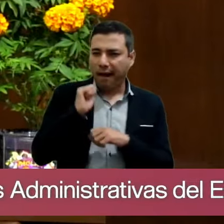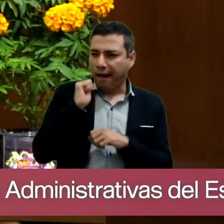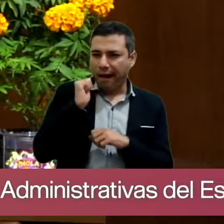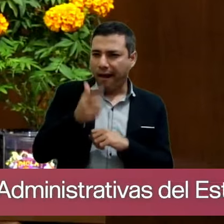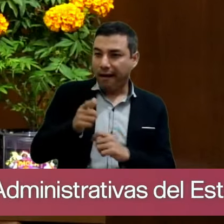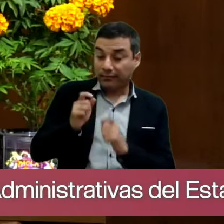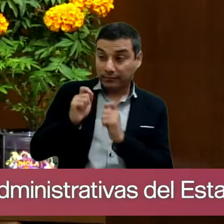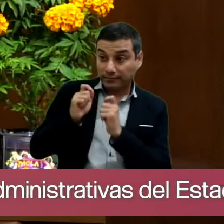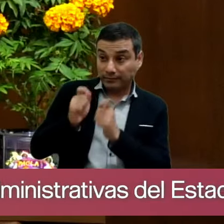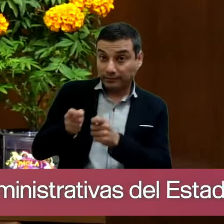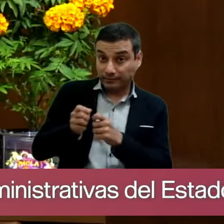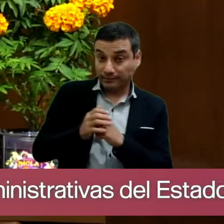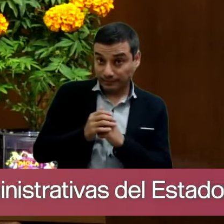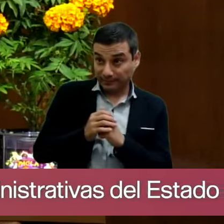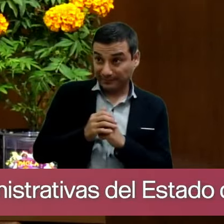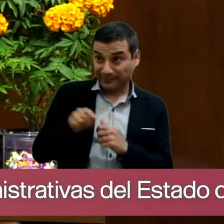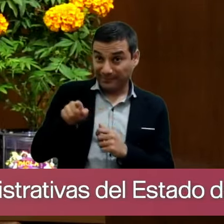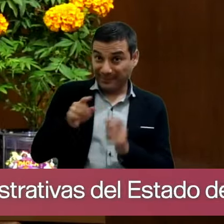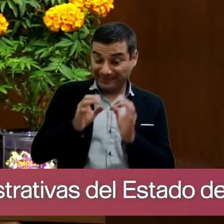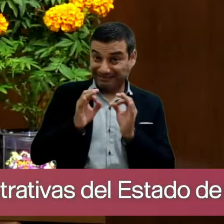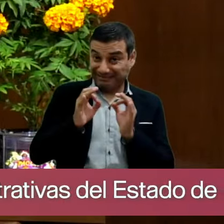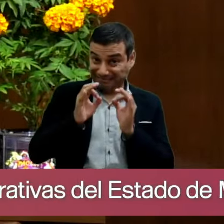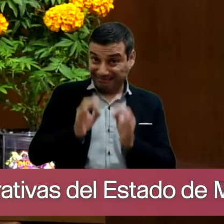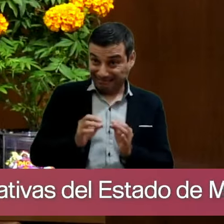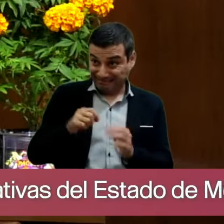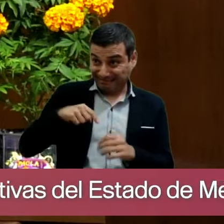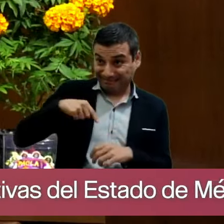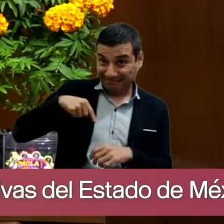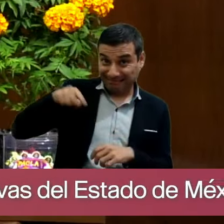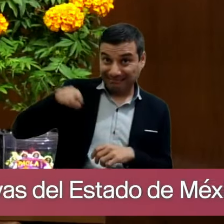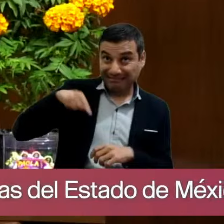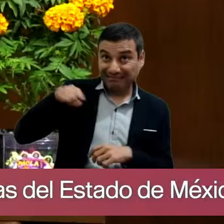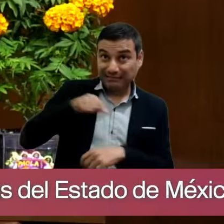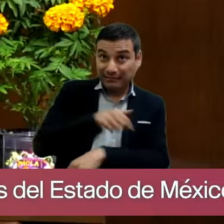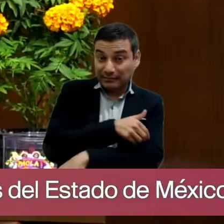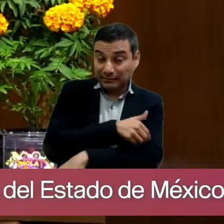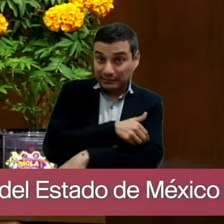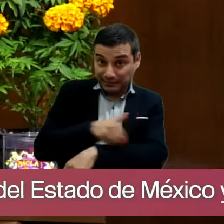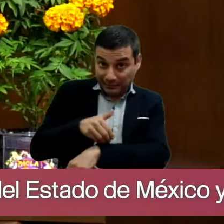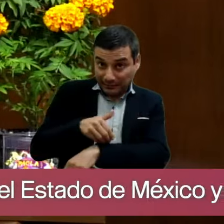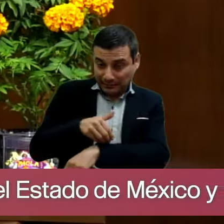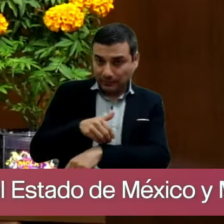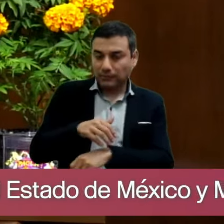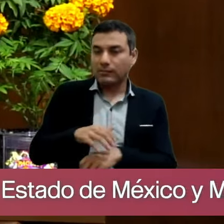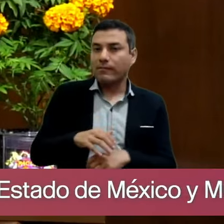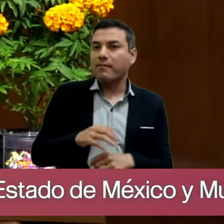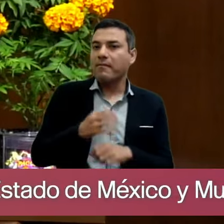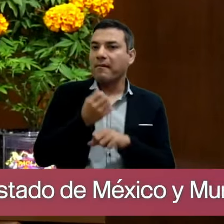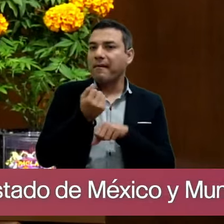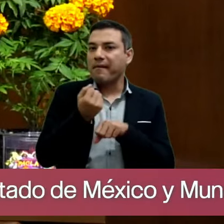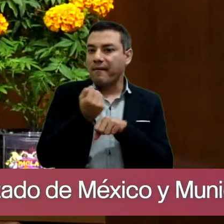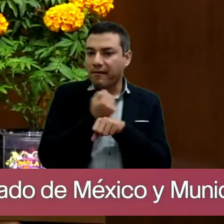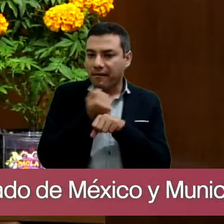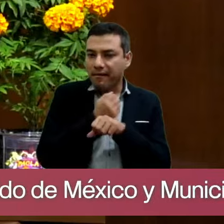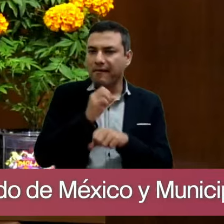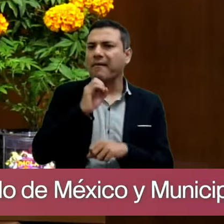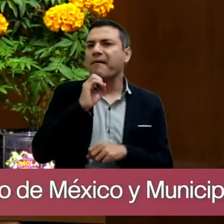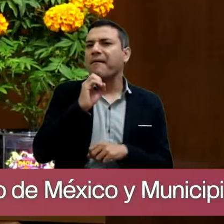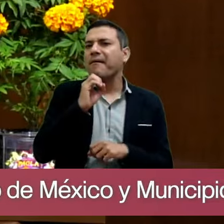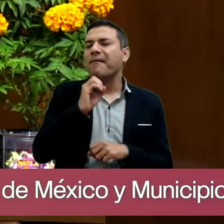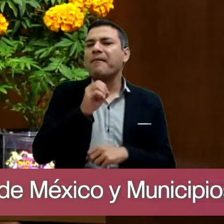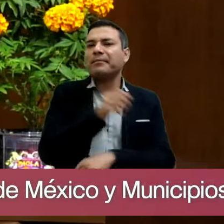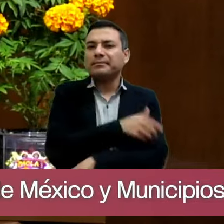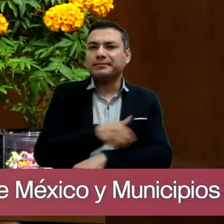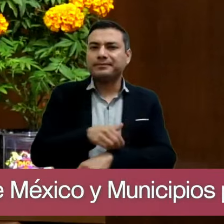a personas con las que tengan lazos de parentesco por consanguinidad o afinidad hasta